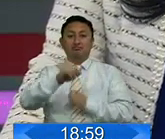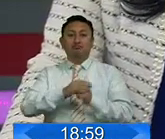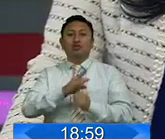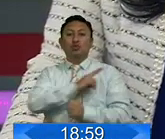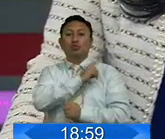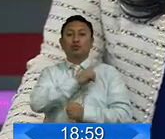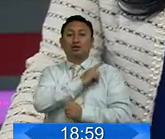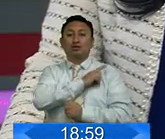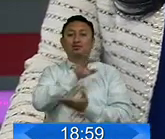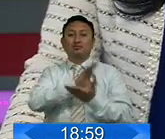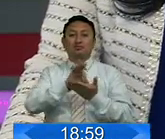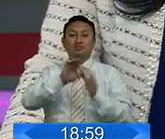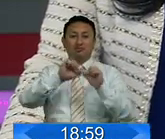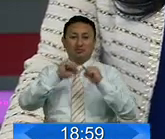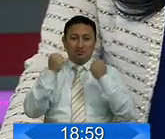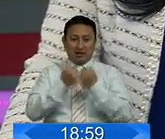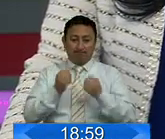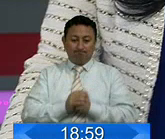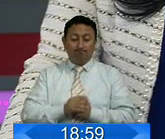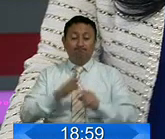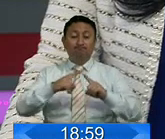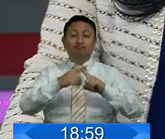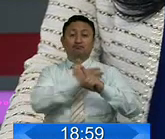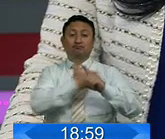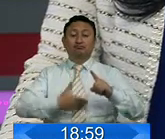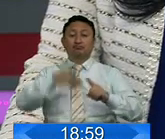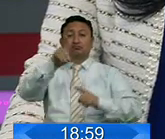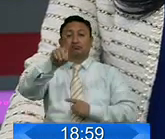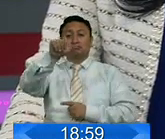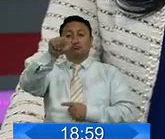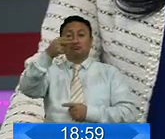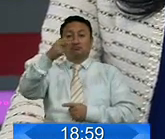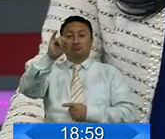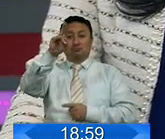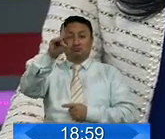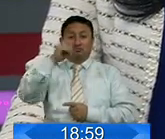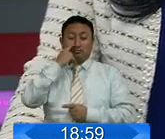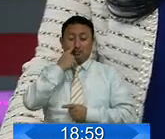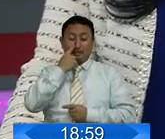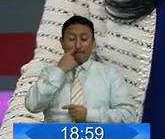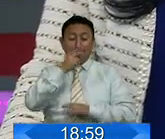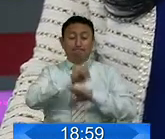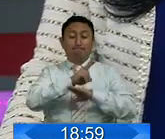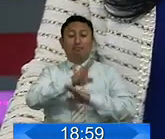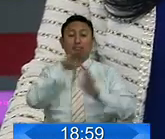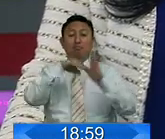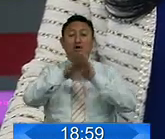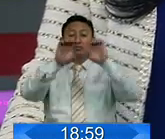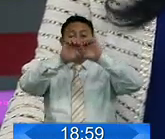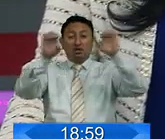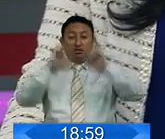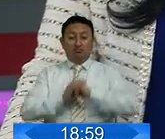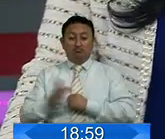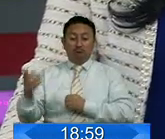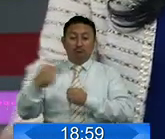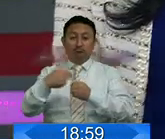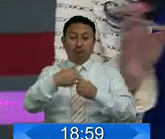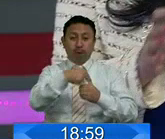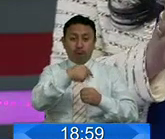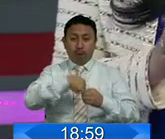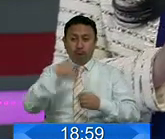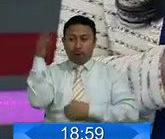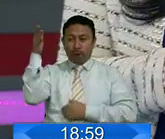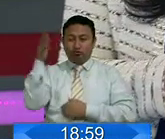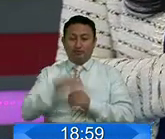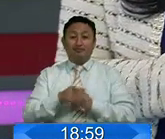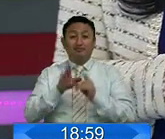Espíritu Santo. El ex vicepresidente Alberto Dajic y los superintendentes de bancos y compañías participaron en el evento, donde se